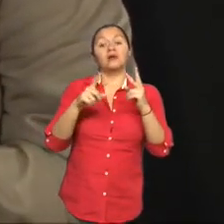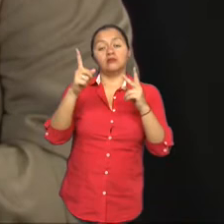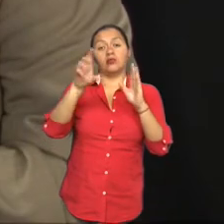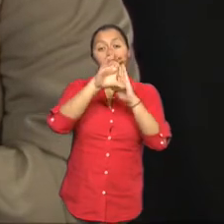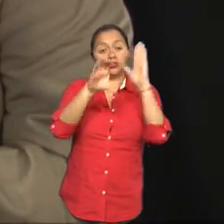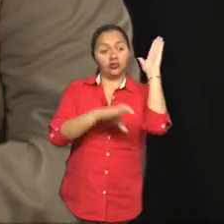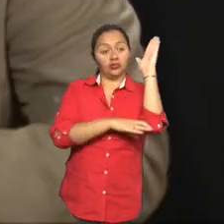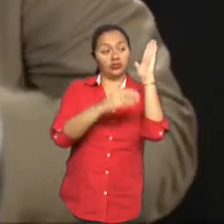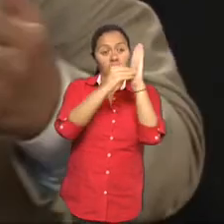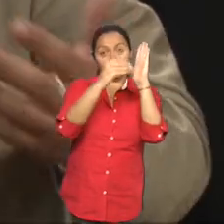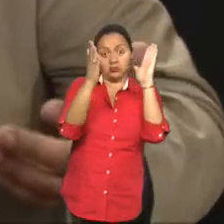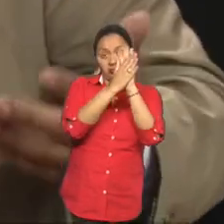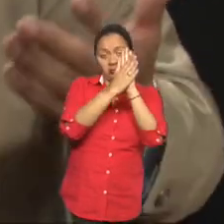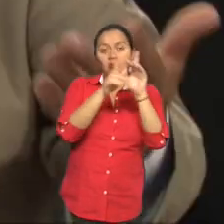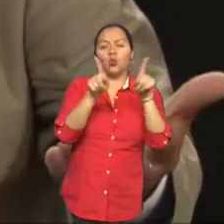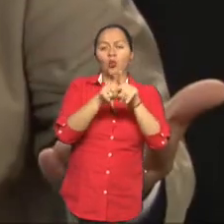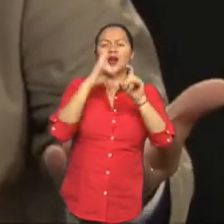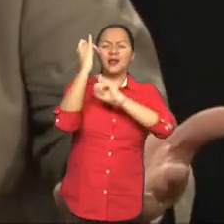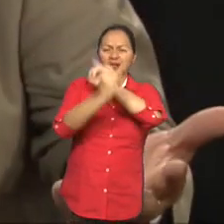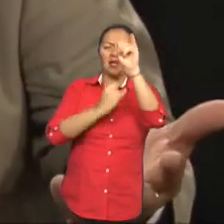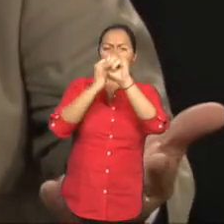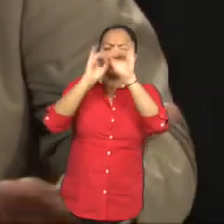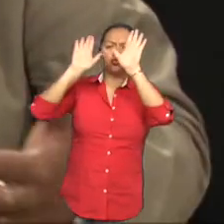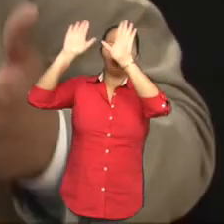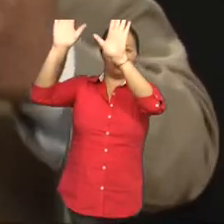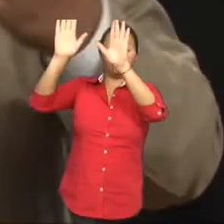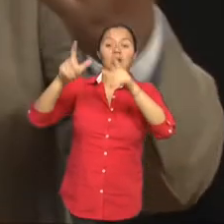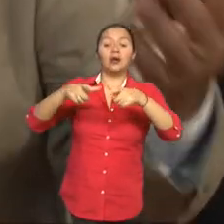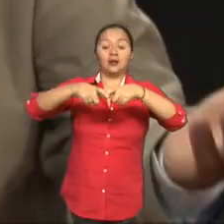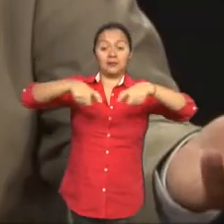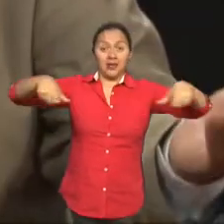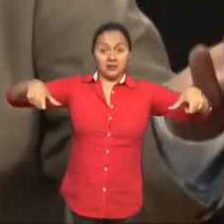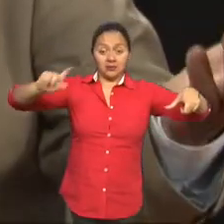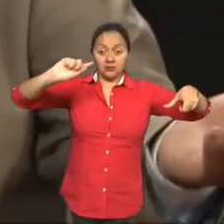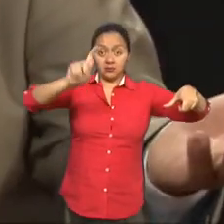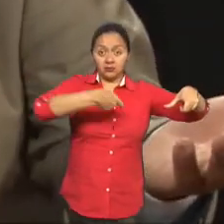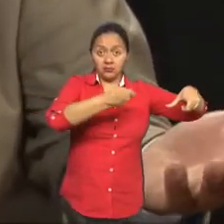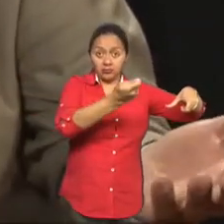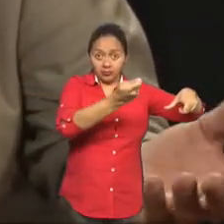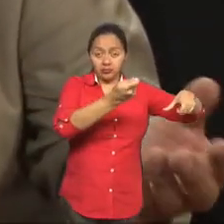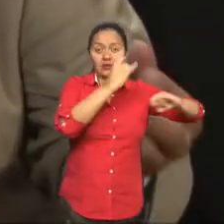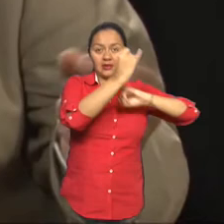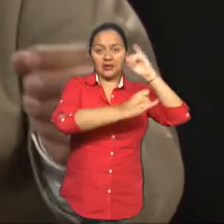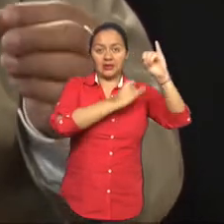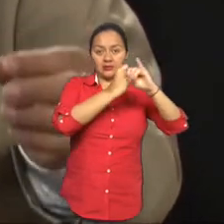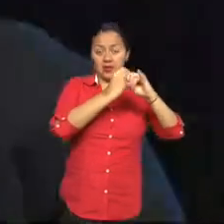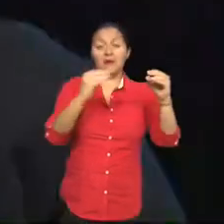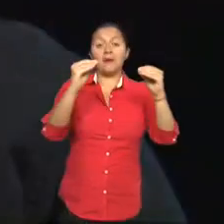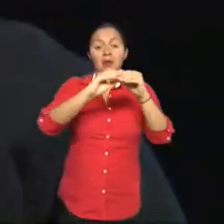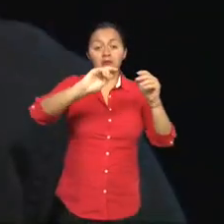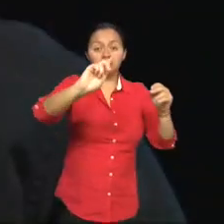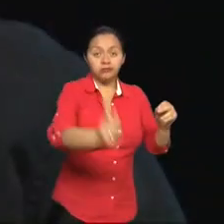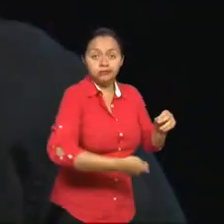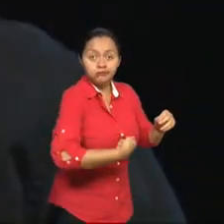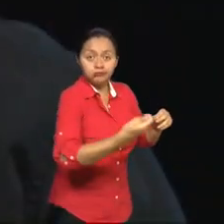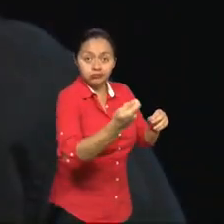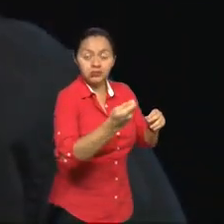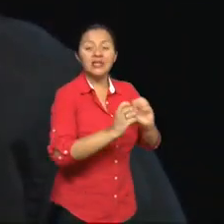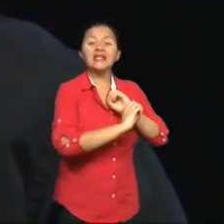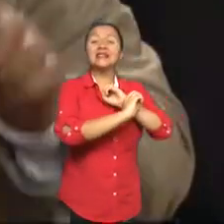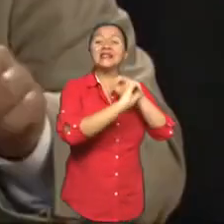es obligación de la Federación Internacional de Tenis de Mesa, de la Federación Internacional de Tenis de Campo, que maneja el deporte sin